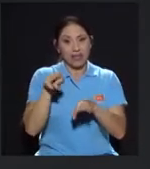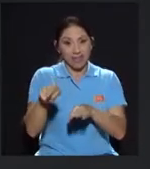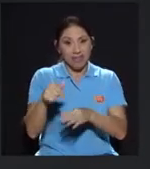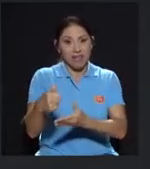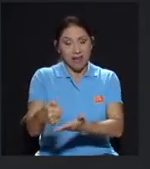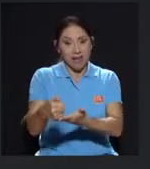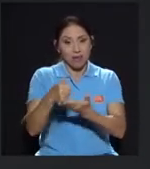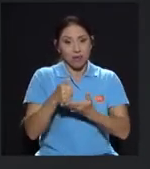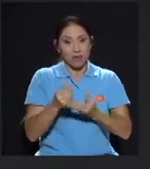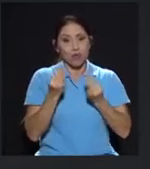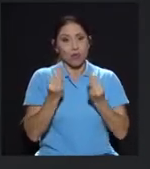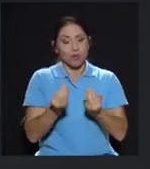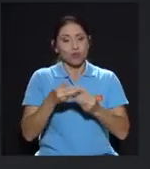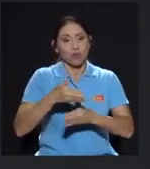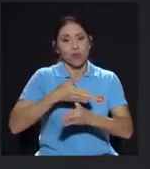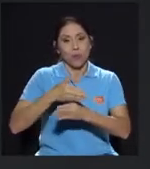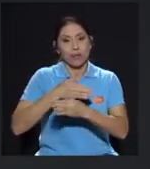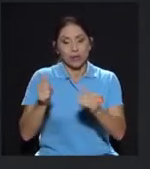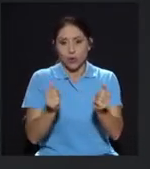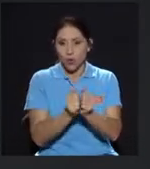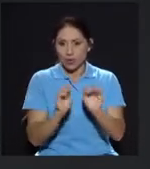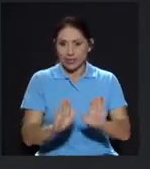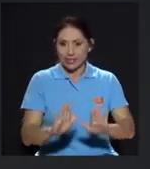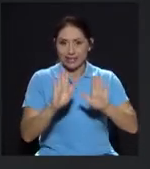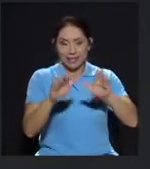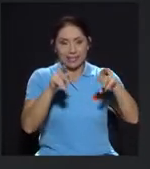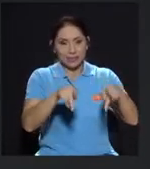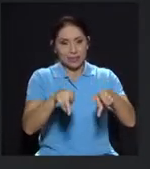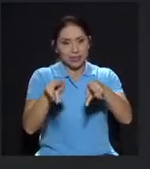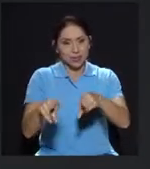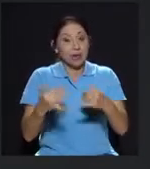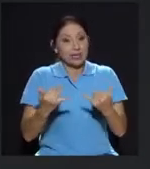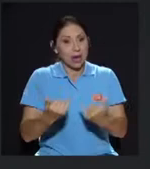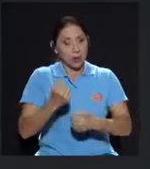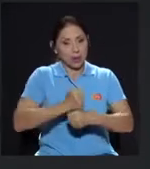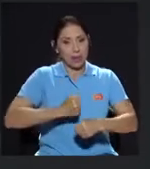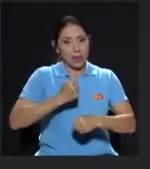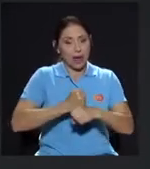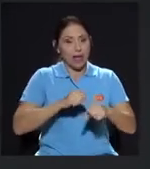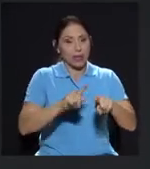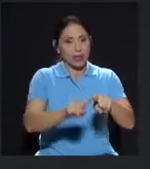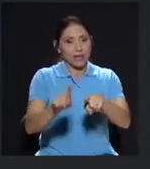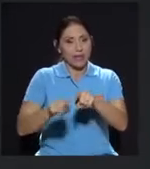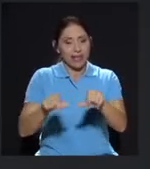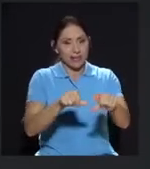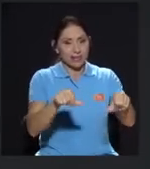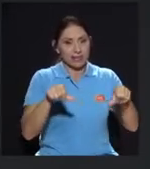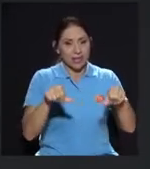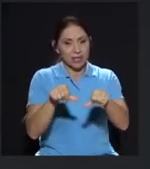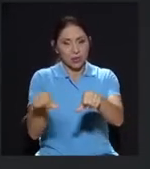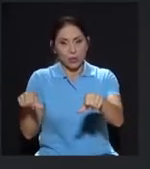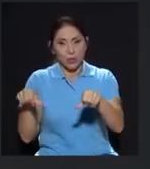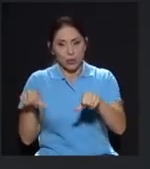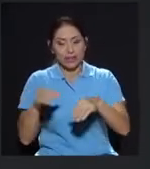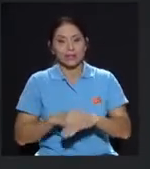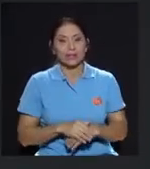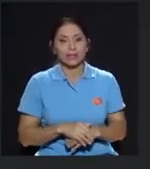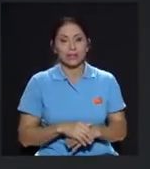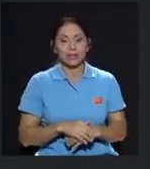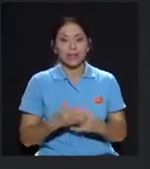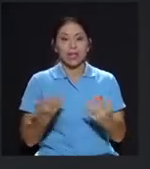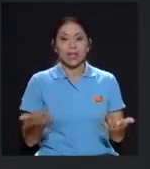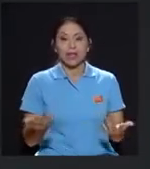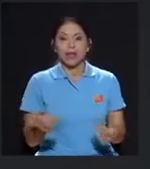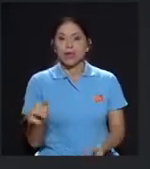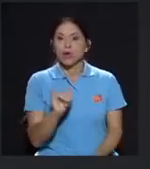compartir con grandes personas que hoy en día están en diferentes sectores laborando fue que como compañeros